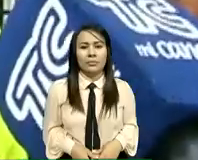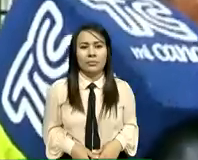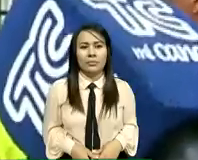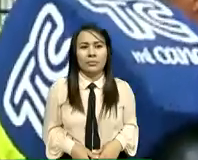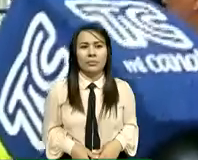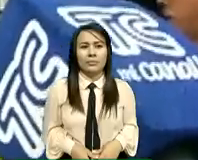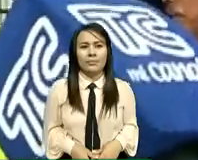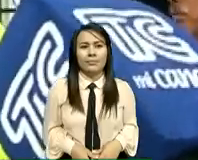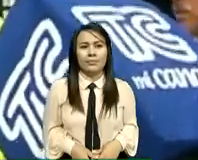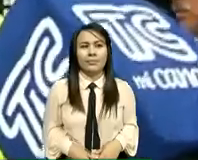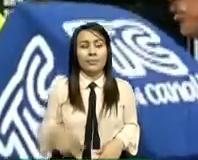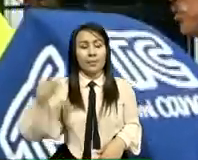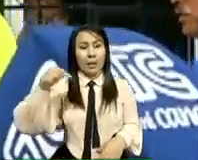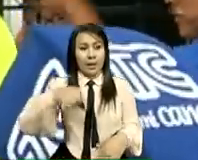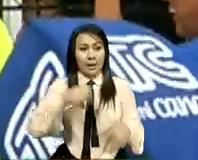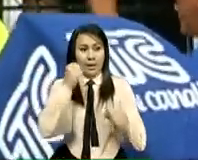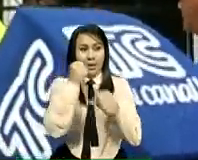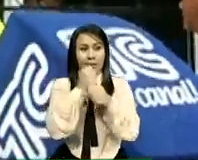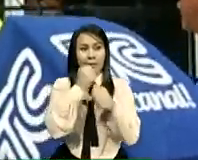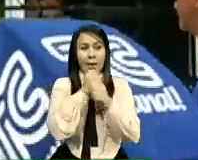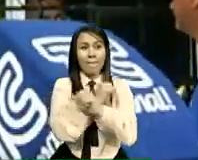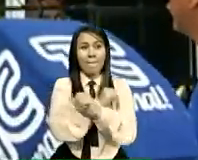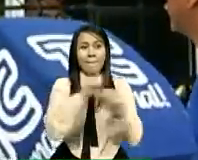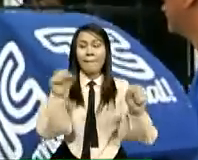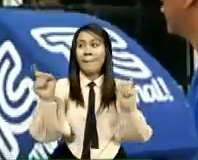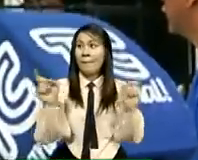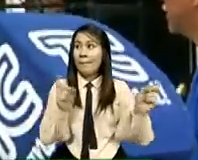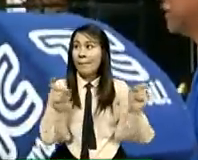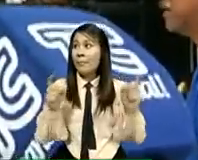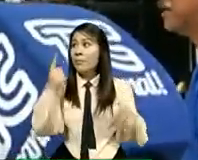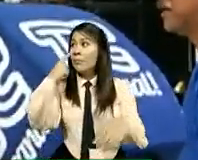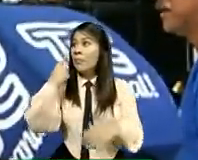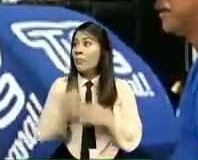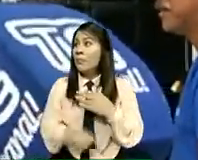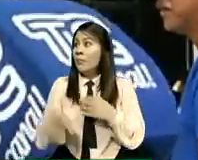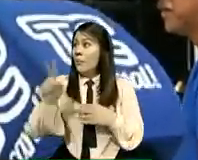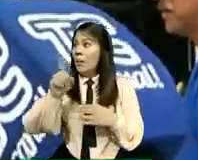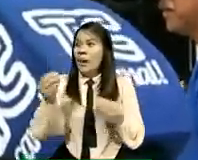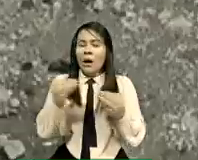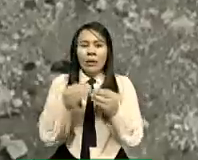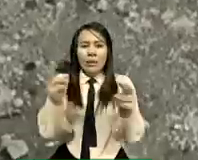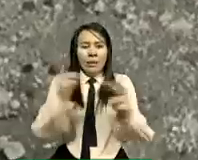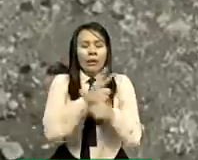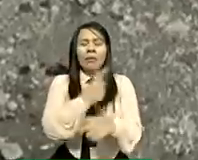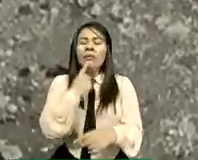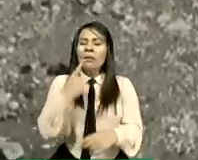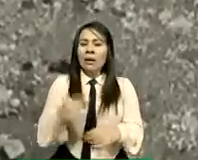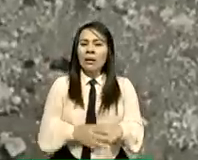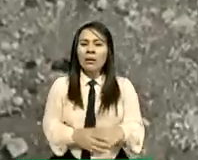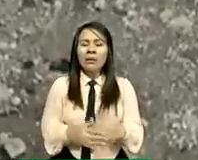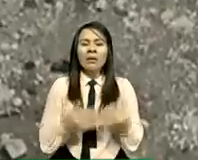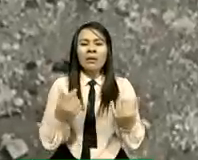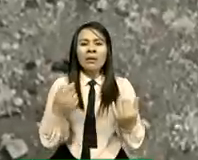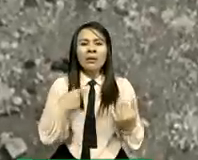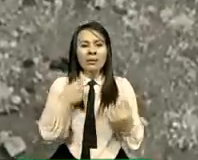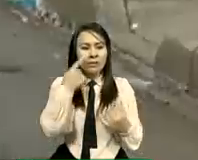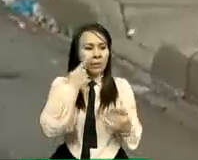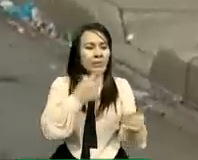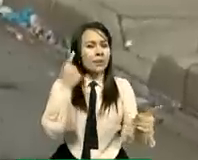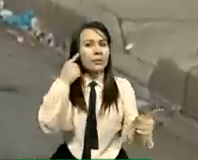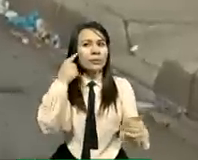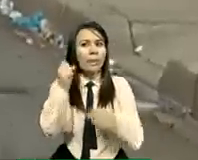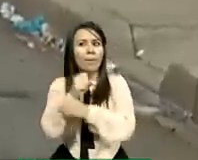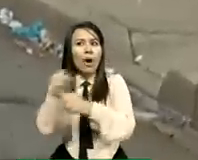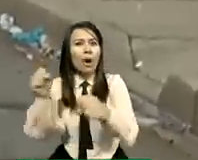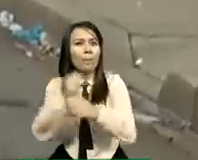La unidad realizó una explosión controlada para evitar que en el lugar existan heridos. Sin embargo, la detonación se escuchó en varias